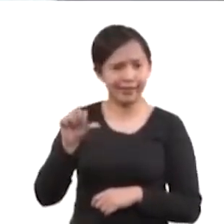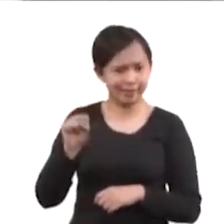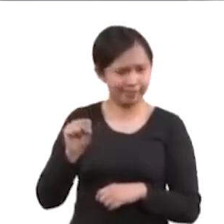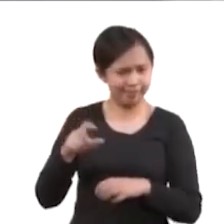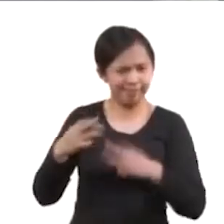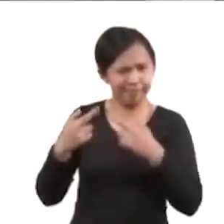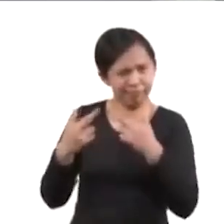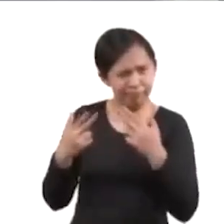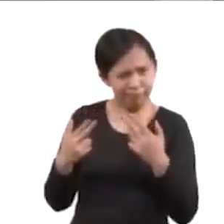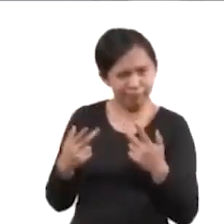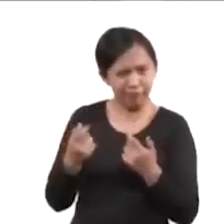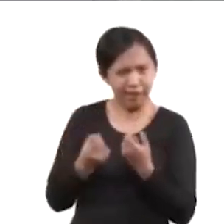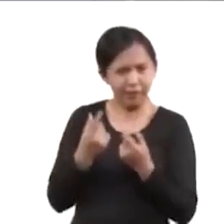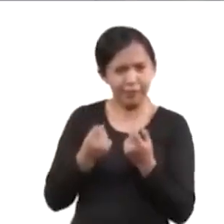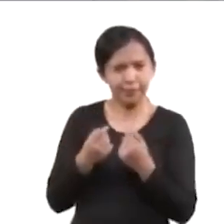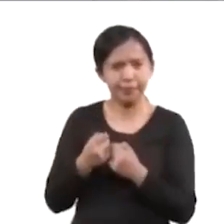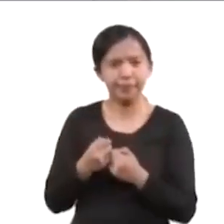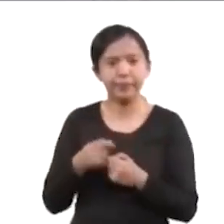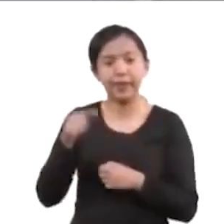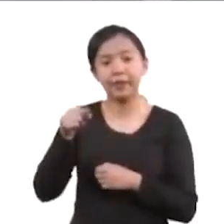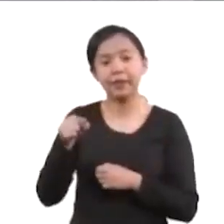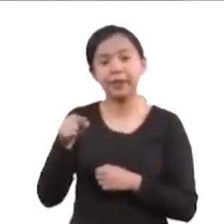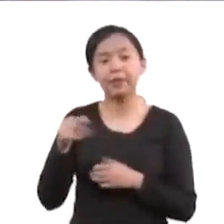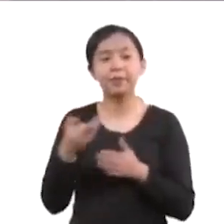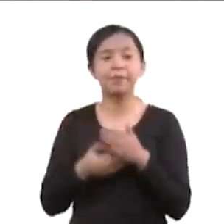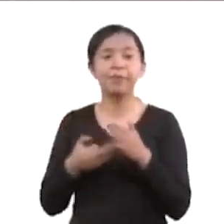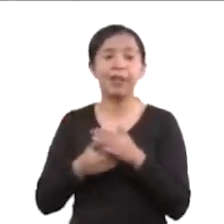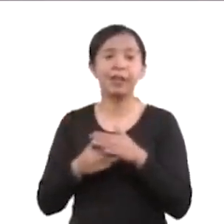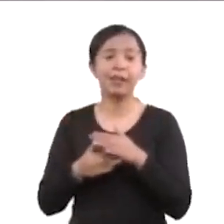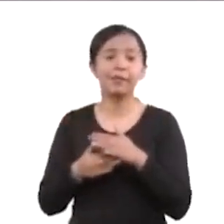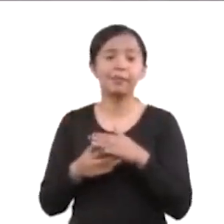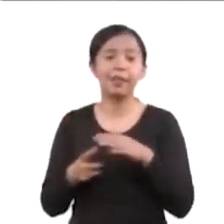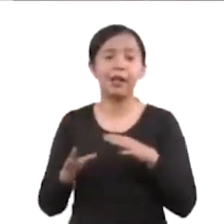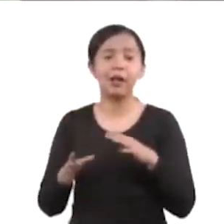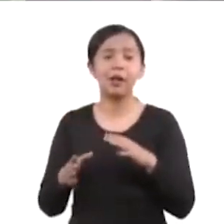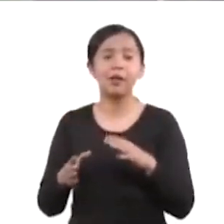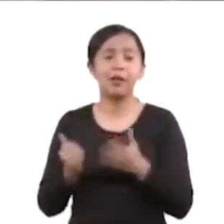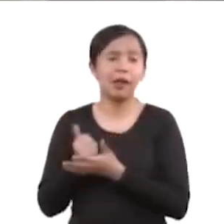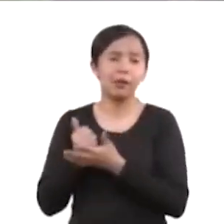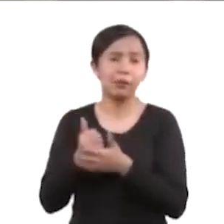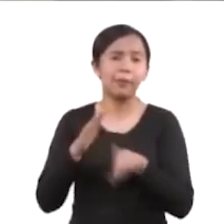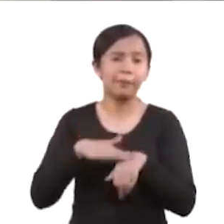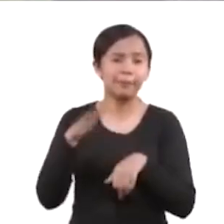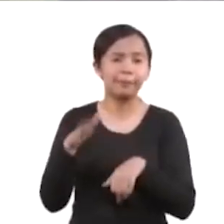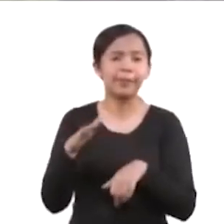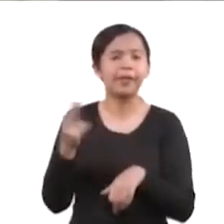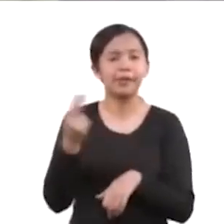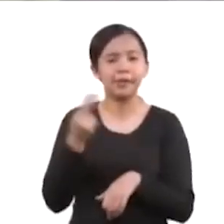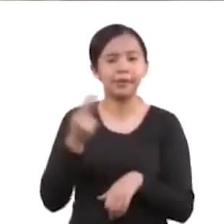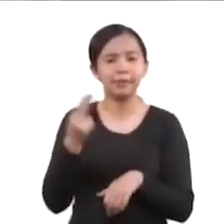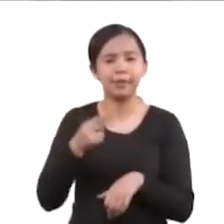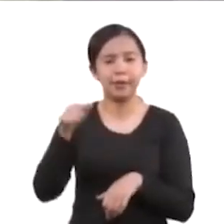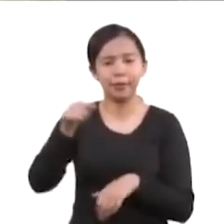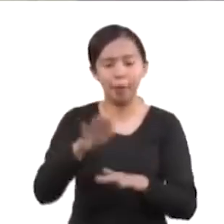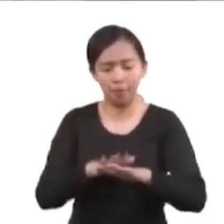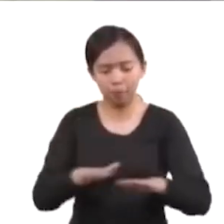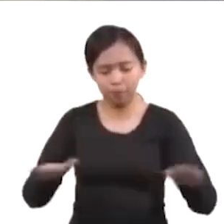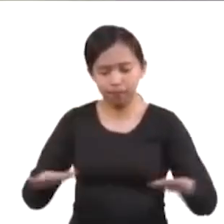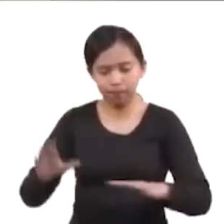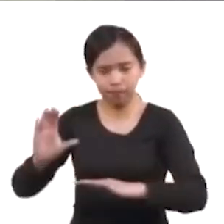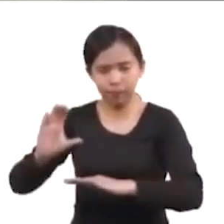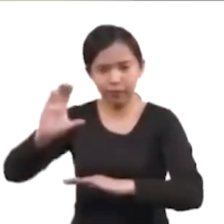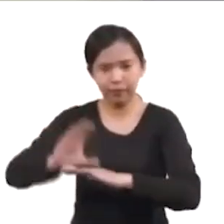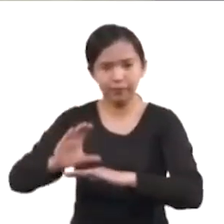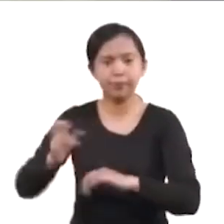Por su parte, el secretario de Obras y Servicios, Jesús Esteva Medina, precisó que las obras iniciaron en noviembre del 2022 y hasta el